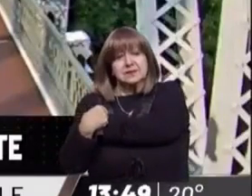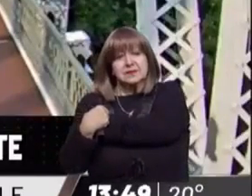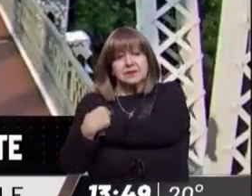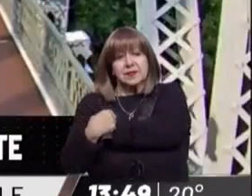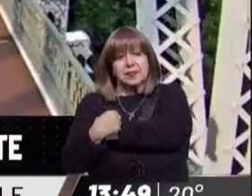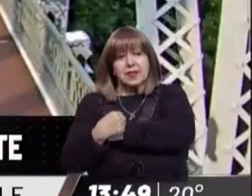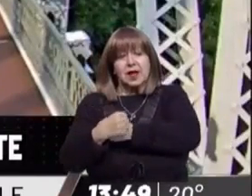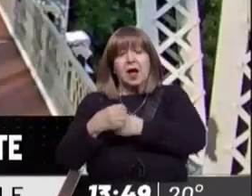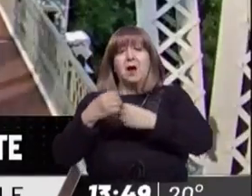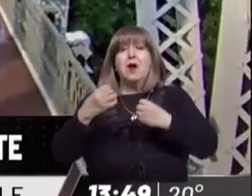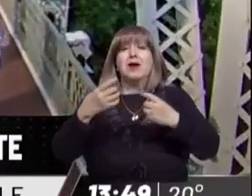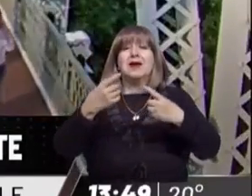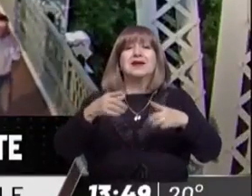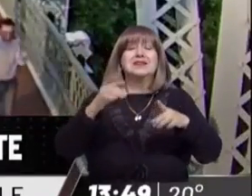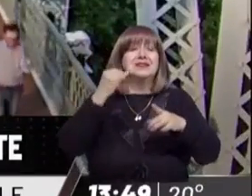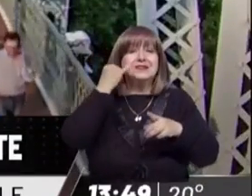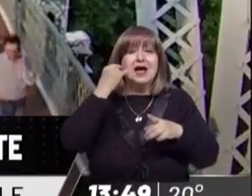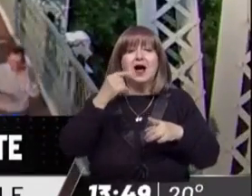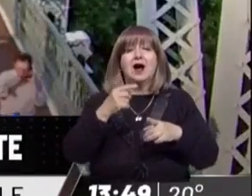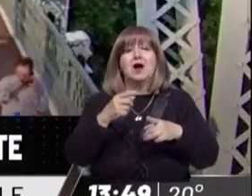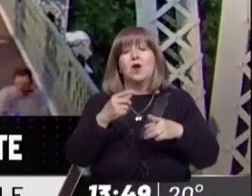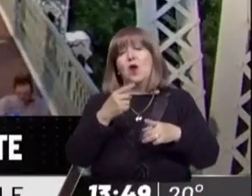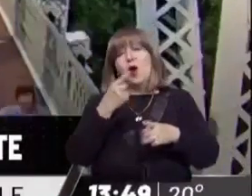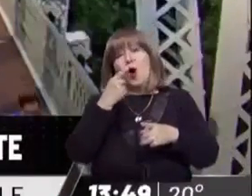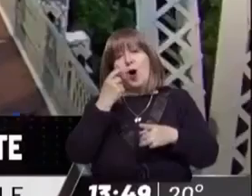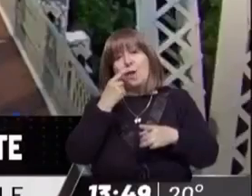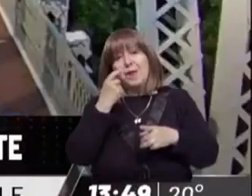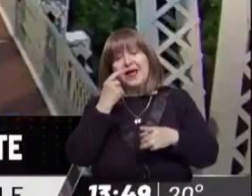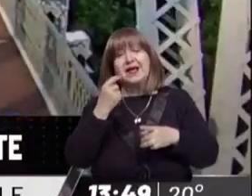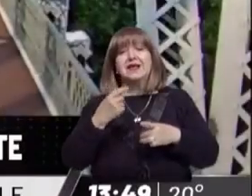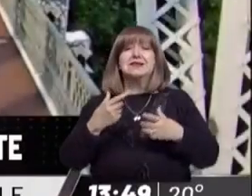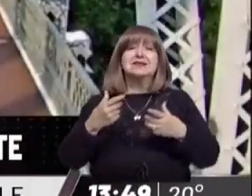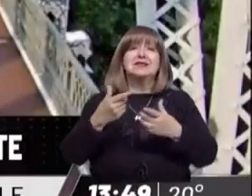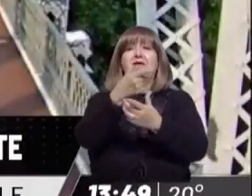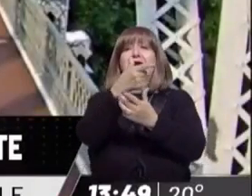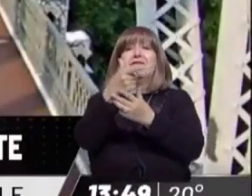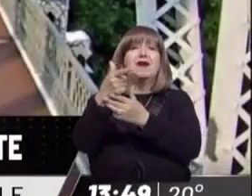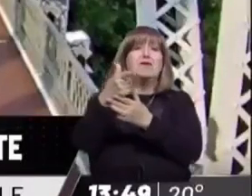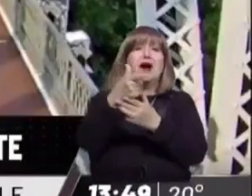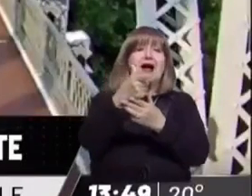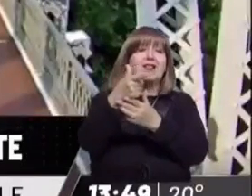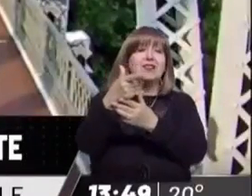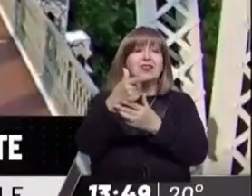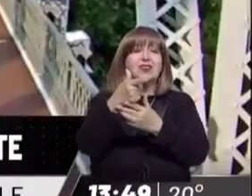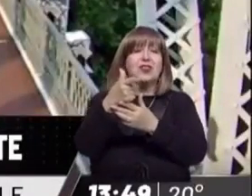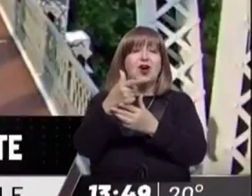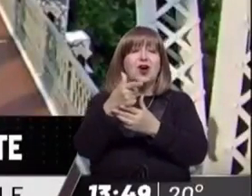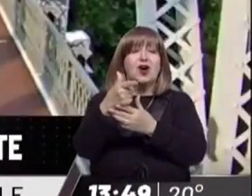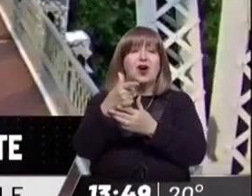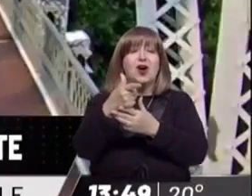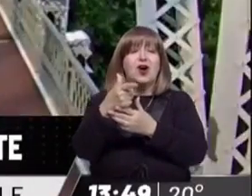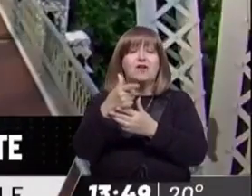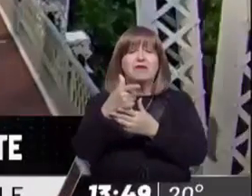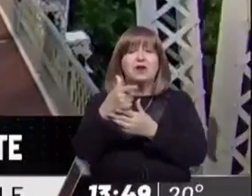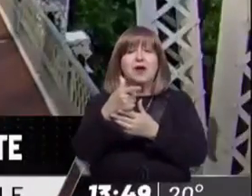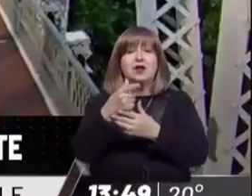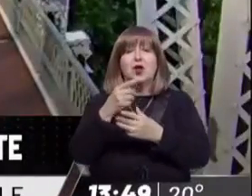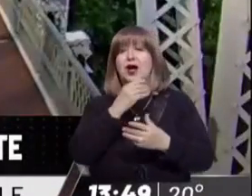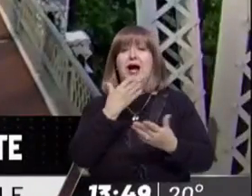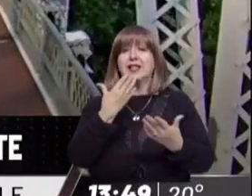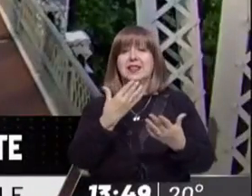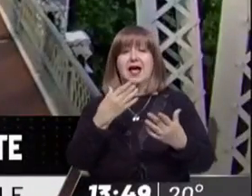estaba grabando el músico eh un video musical cuando la ve se arrima trata de persuadirla